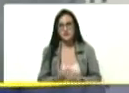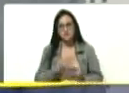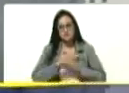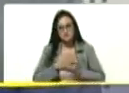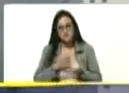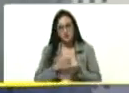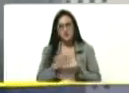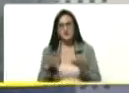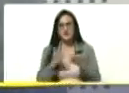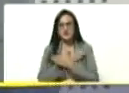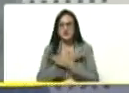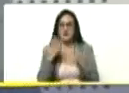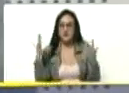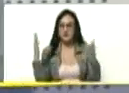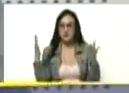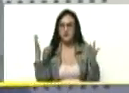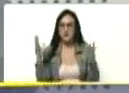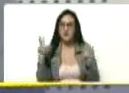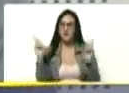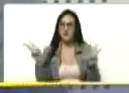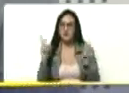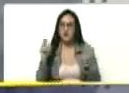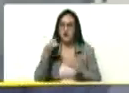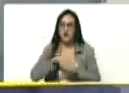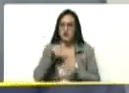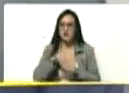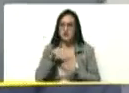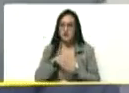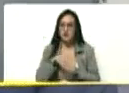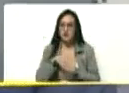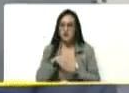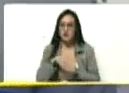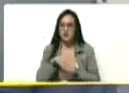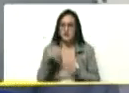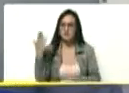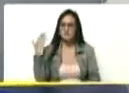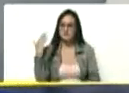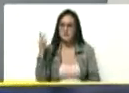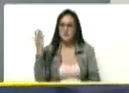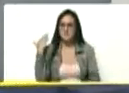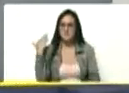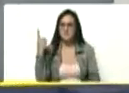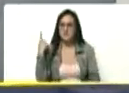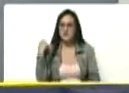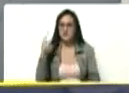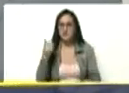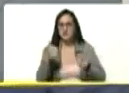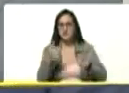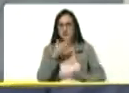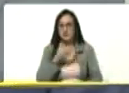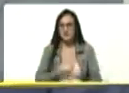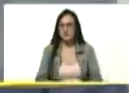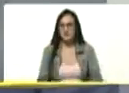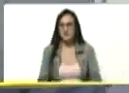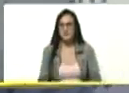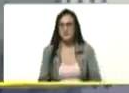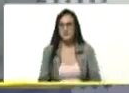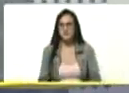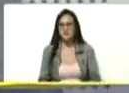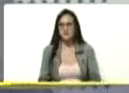sinceras felicitaciones por la victoria en las elecciones generales celebradas el pasado 6 de diciembre.